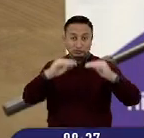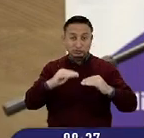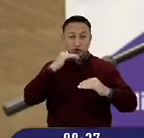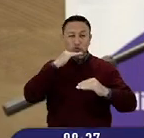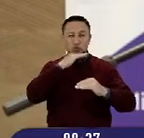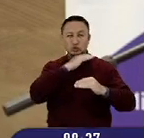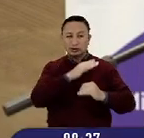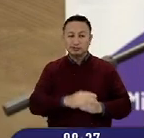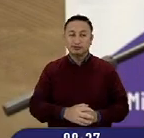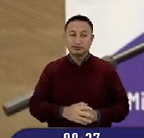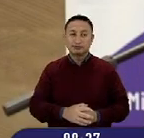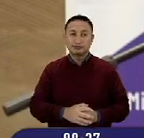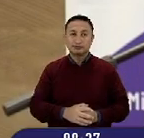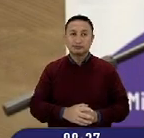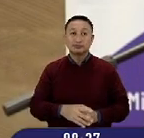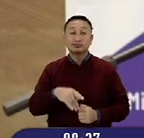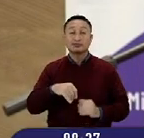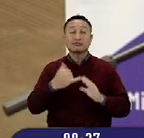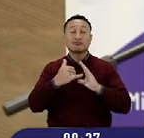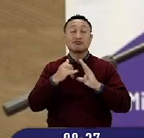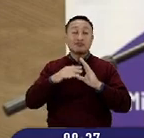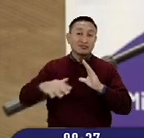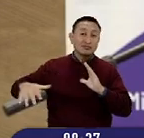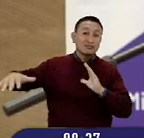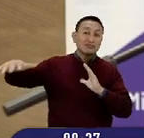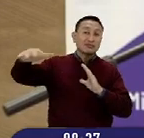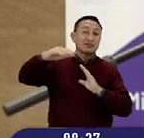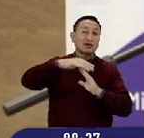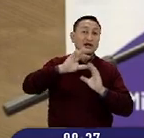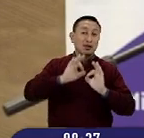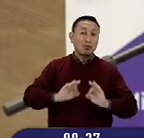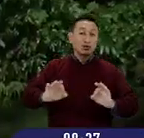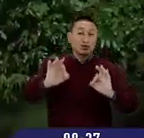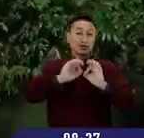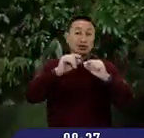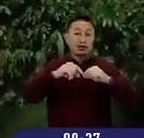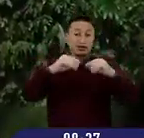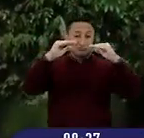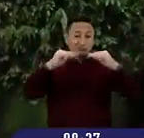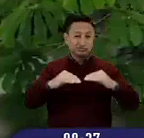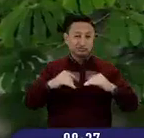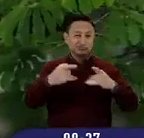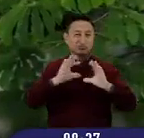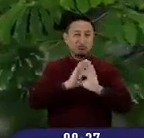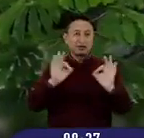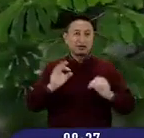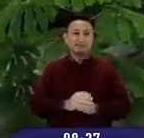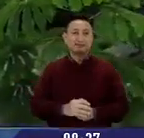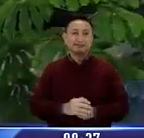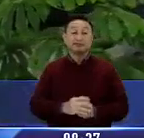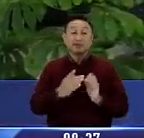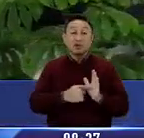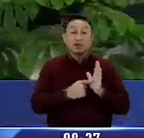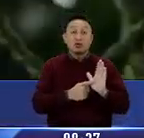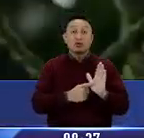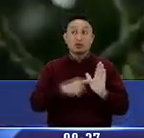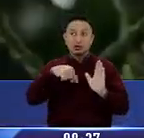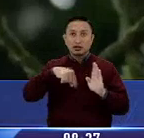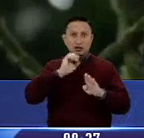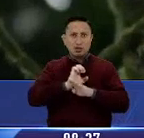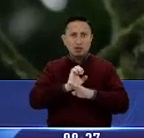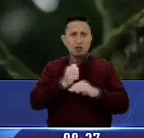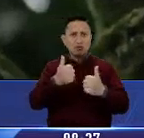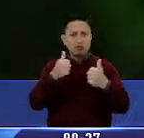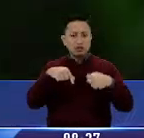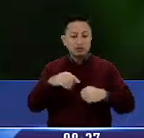el ecosistema de compensación es una pieza clave. Los resultados preliminares muestran un gran potencial con